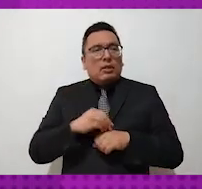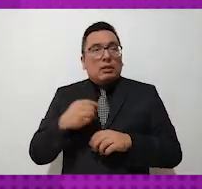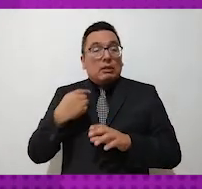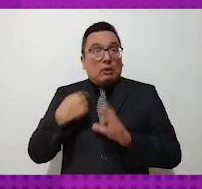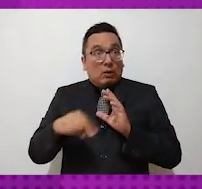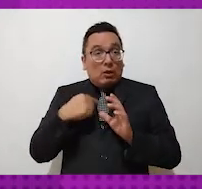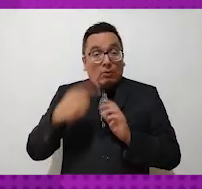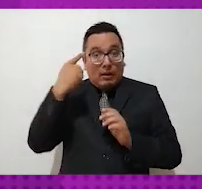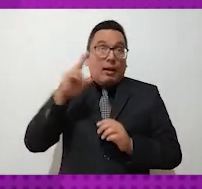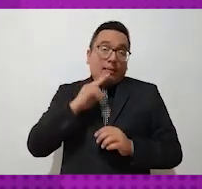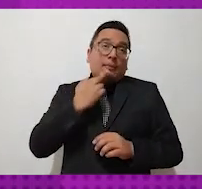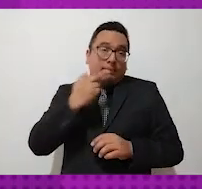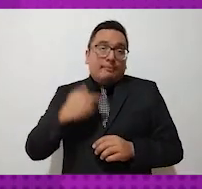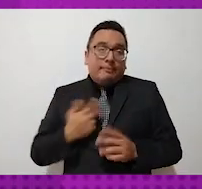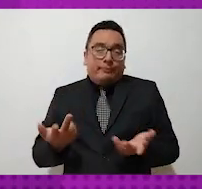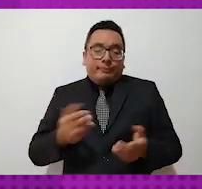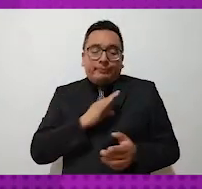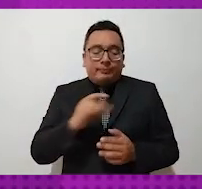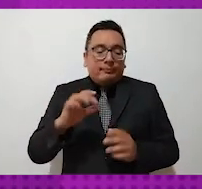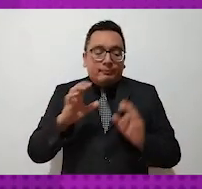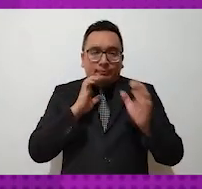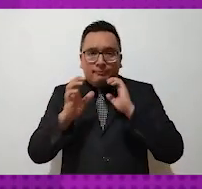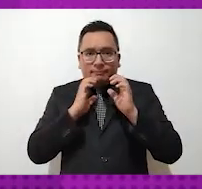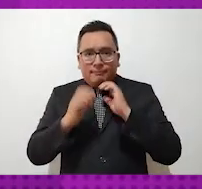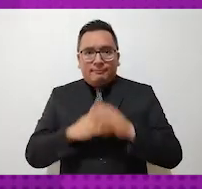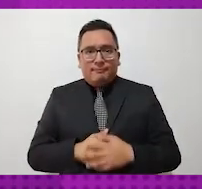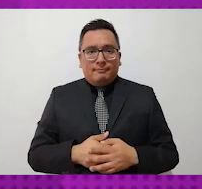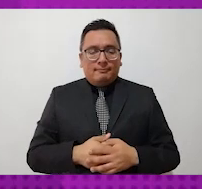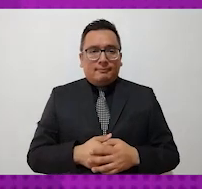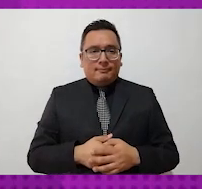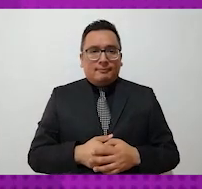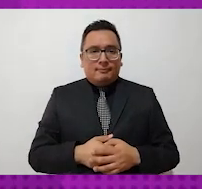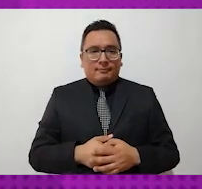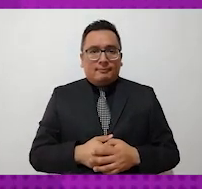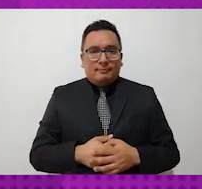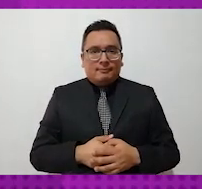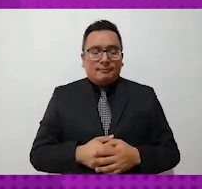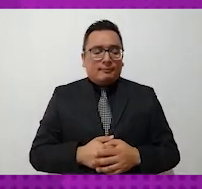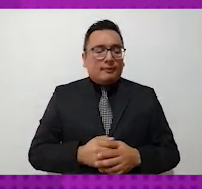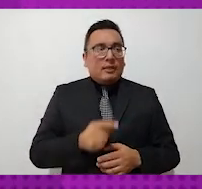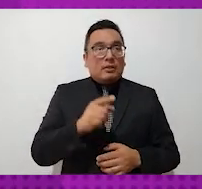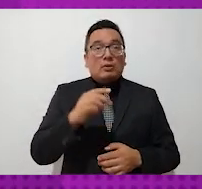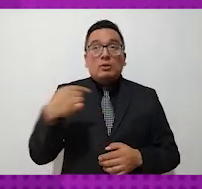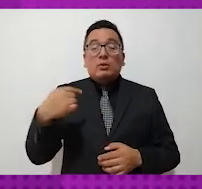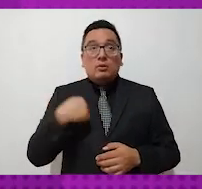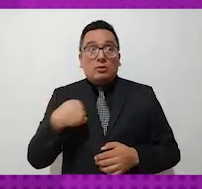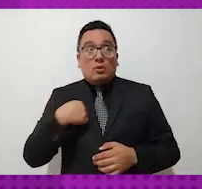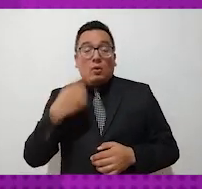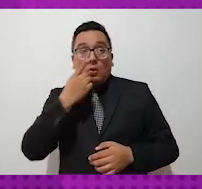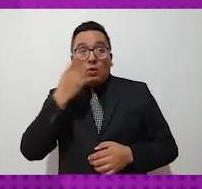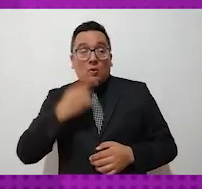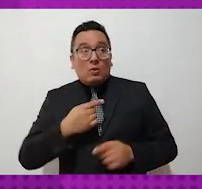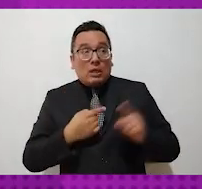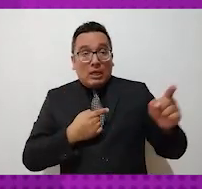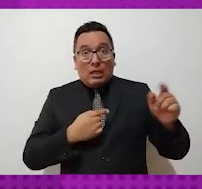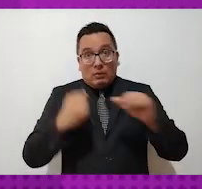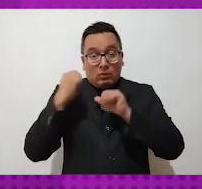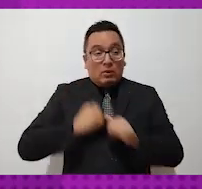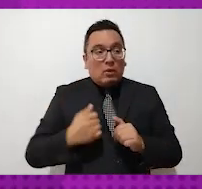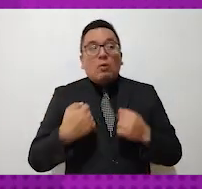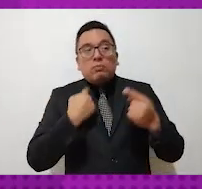electrónico porque va a ser la manera en que se van a estar comunicando la autoridad investigadora y el particular que está presentando la